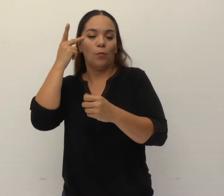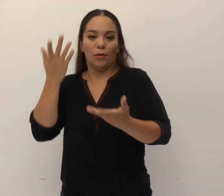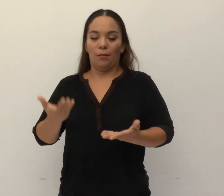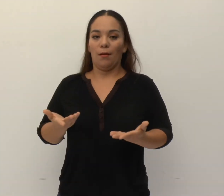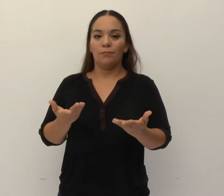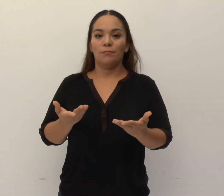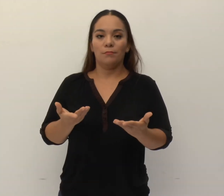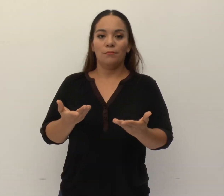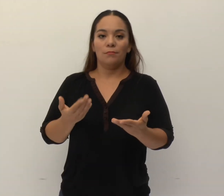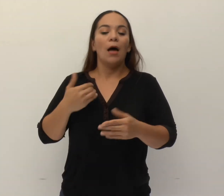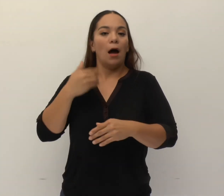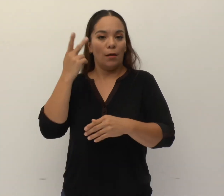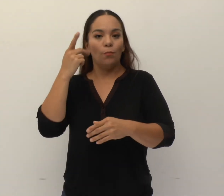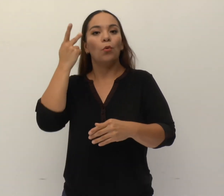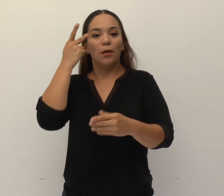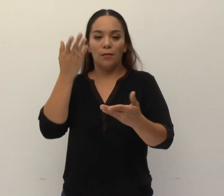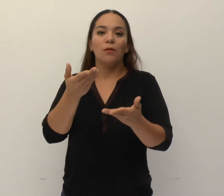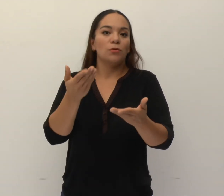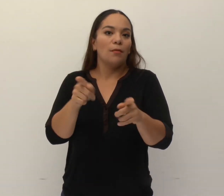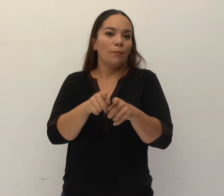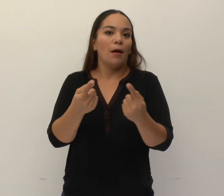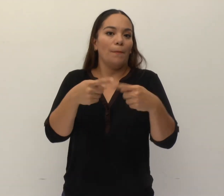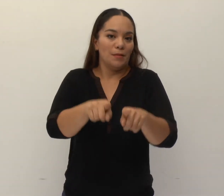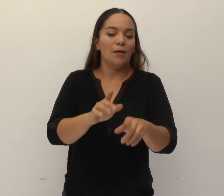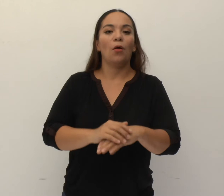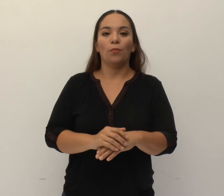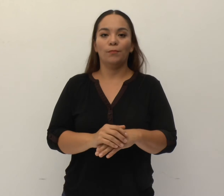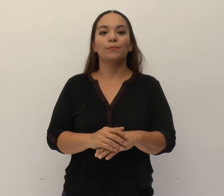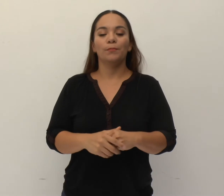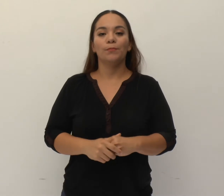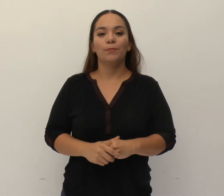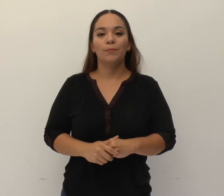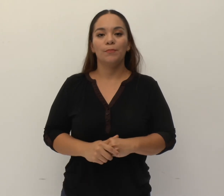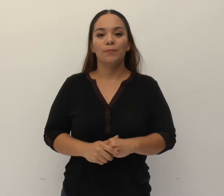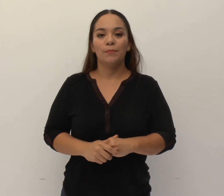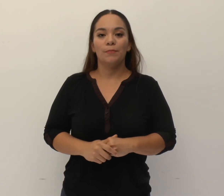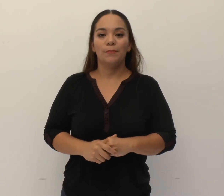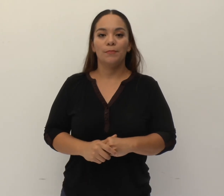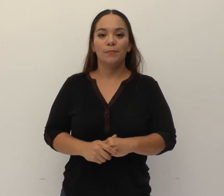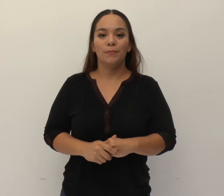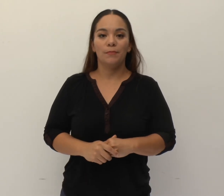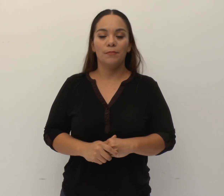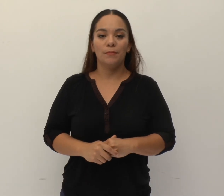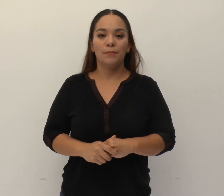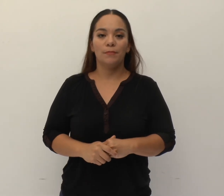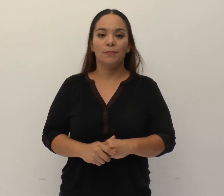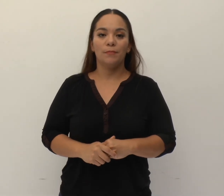Porque no hay político que no haya pasado por el Mohatal cuando llega el Limón a celebrar sus mítines y demás.